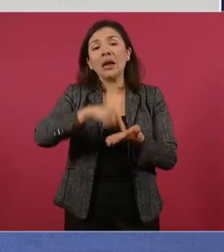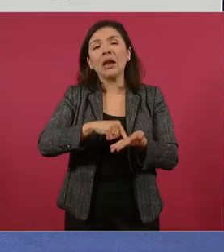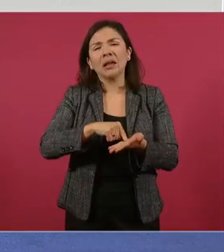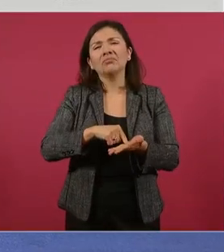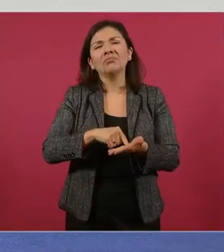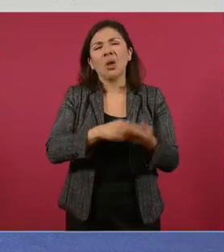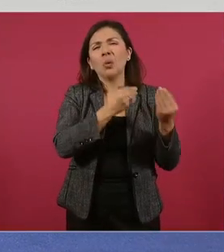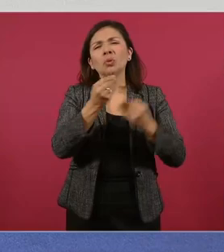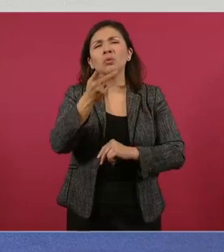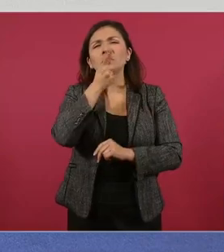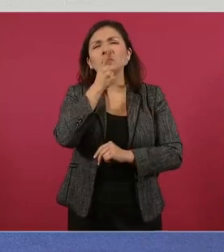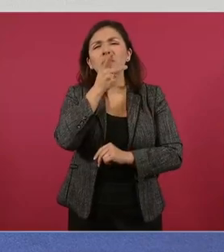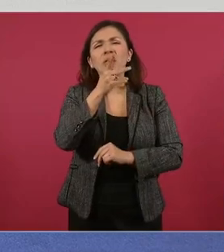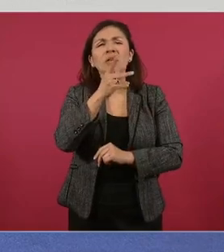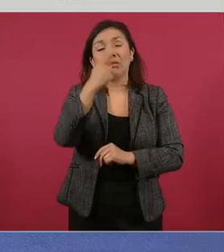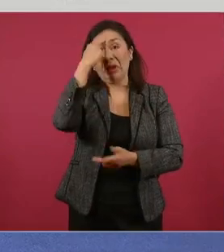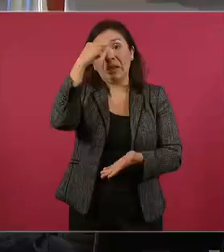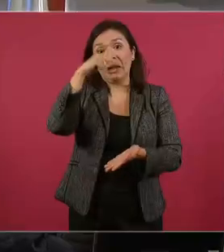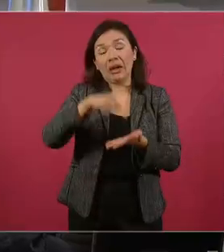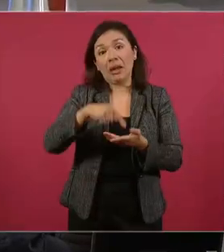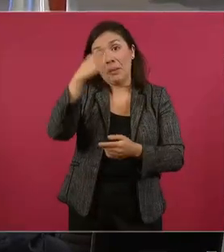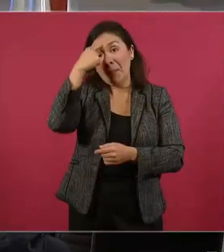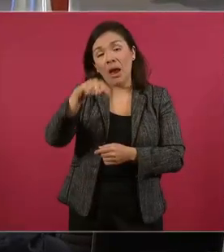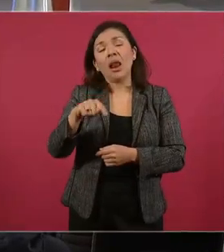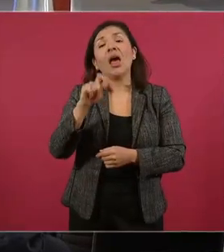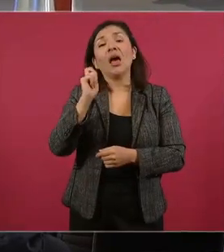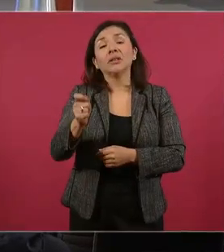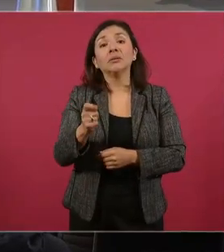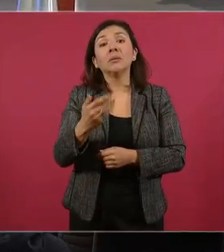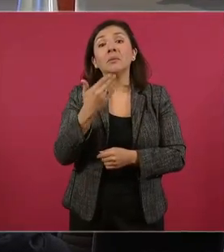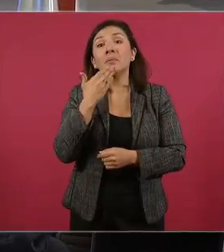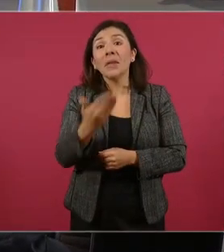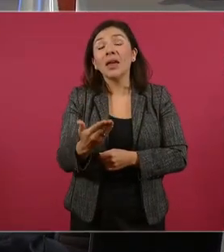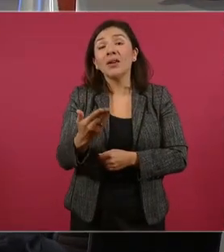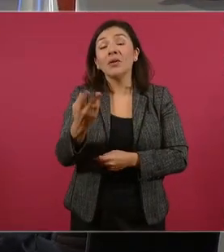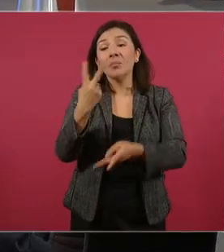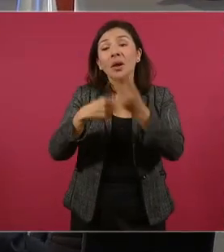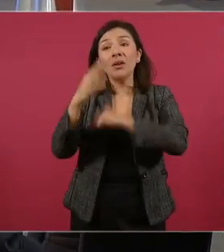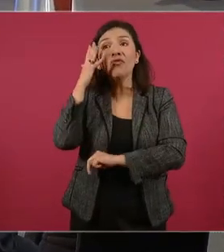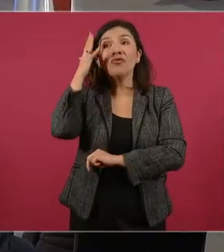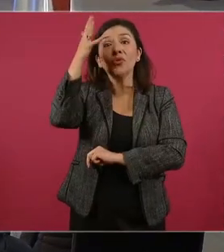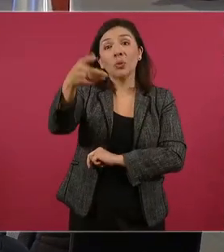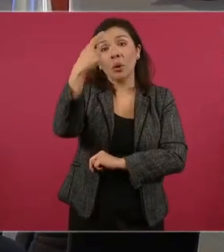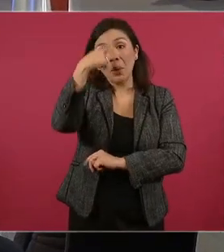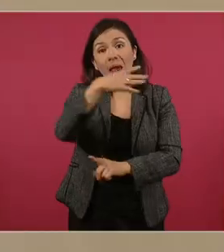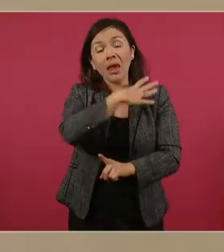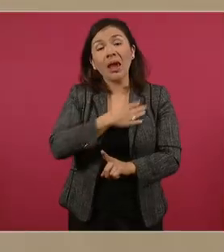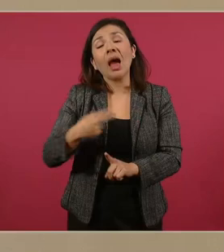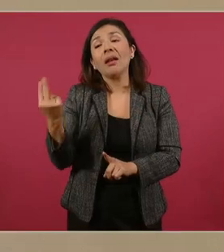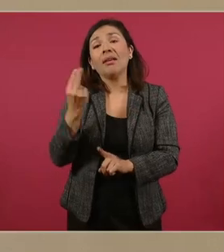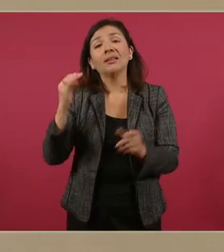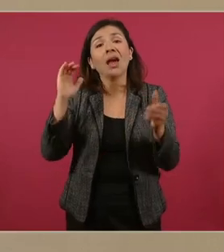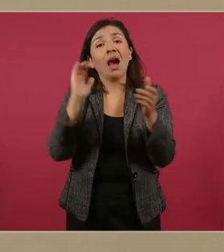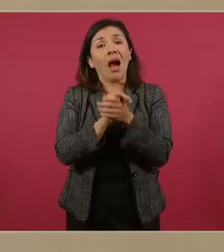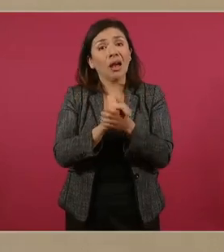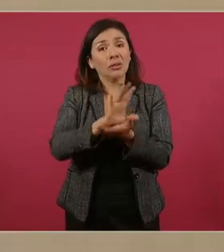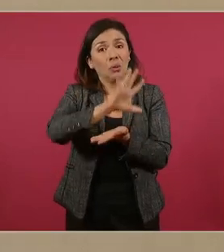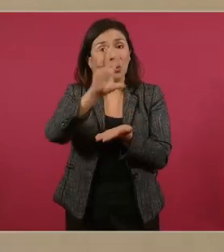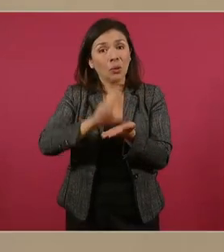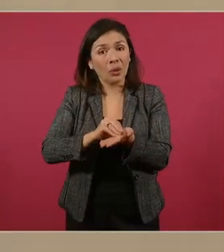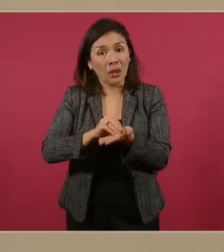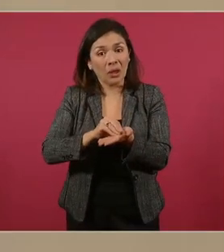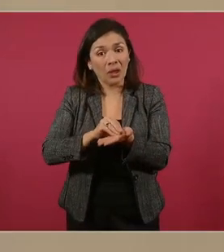muchos padres, para quienes el único porvenir de sus hijas es el matrimonio.